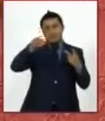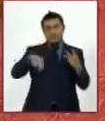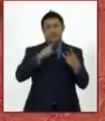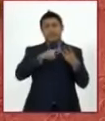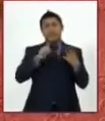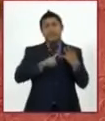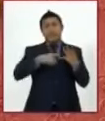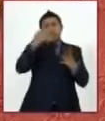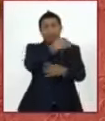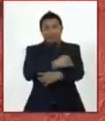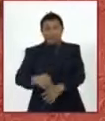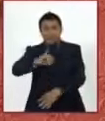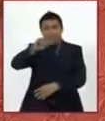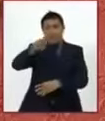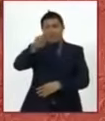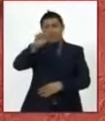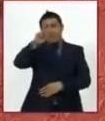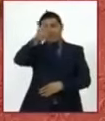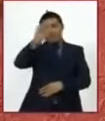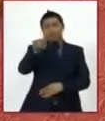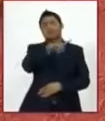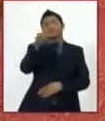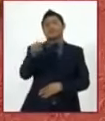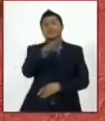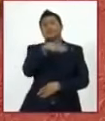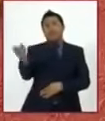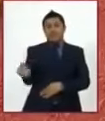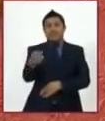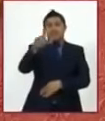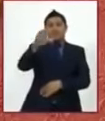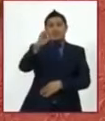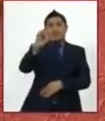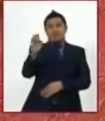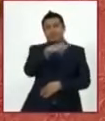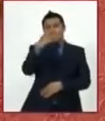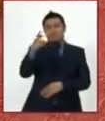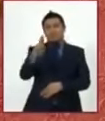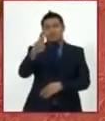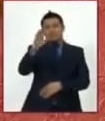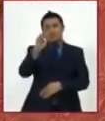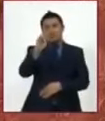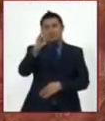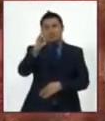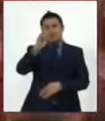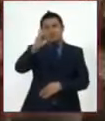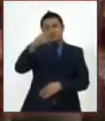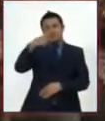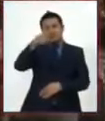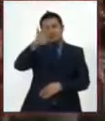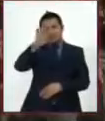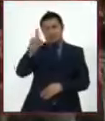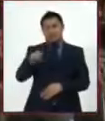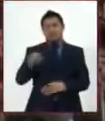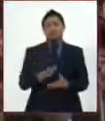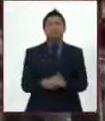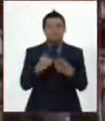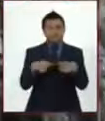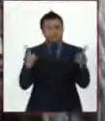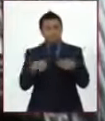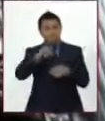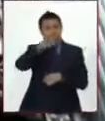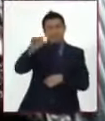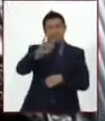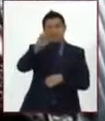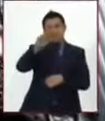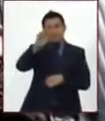los Juárez, los Echave y los Rodríguez. En la música destacaron Juan Gutiérrez de Padilla,